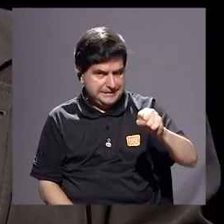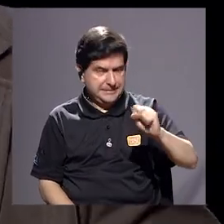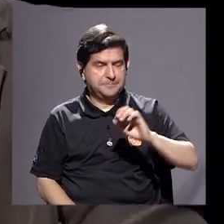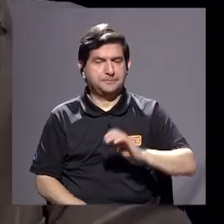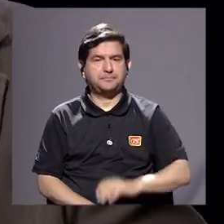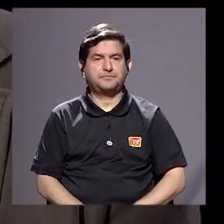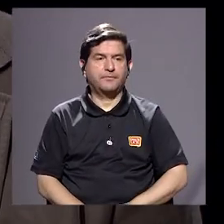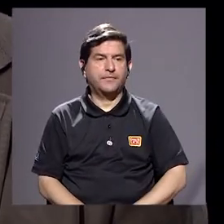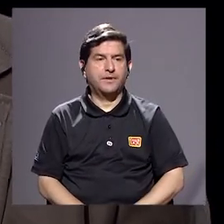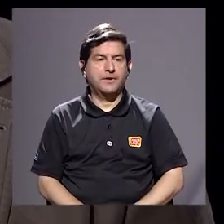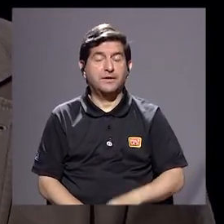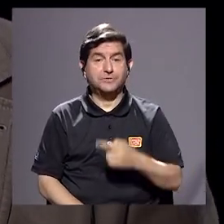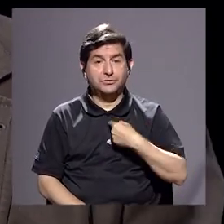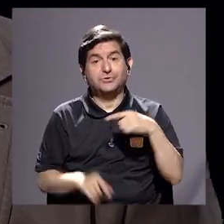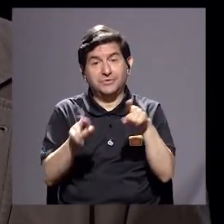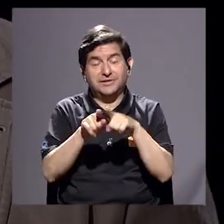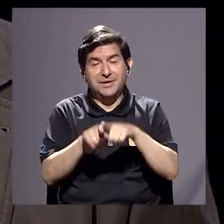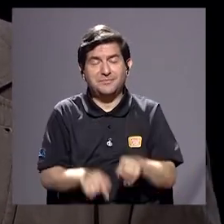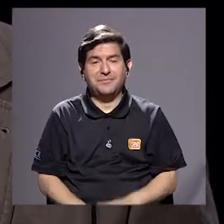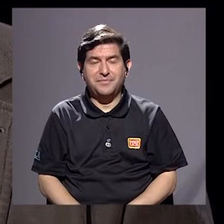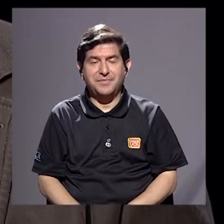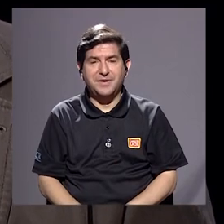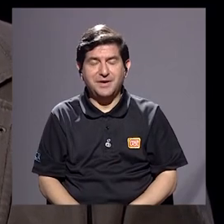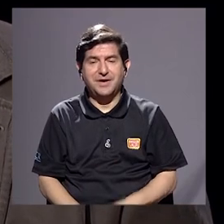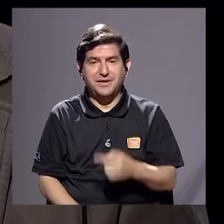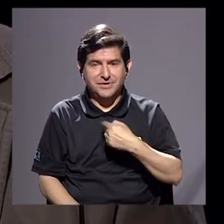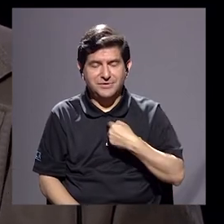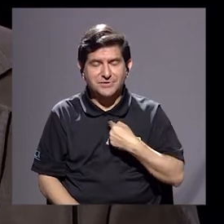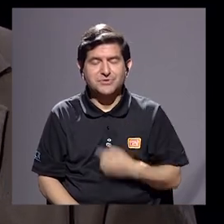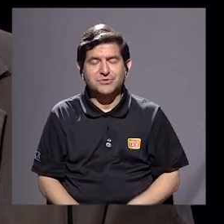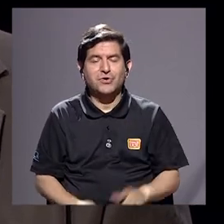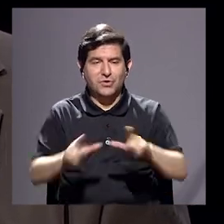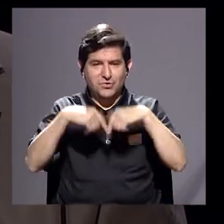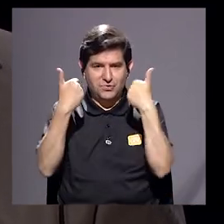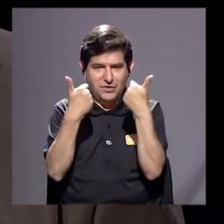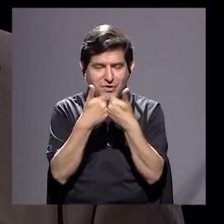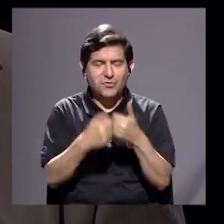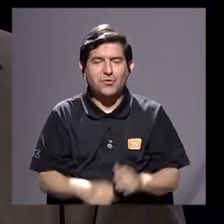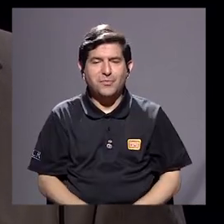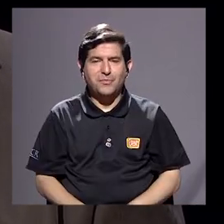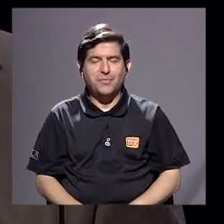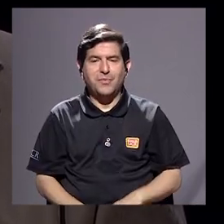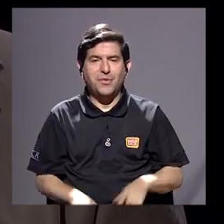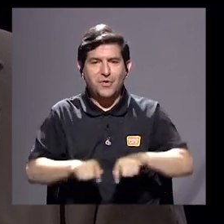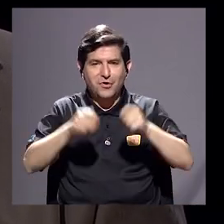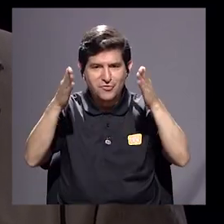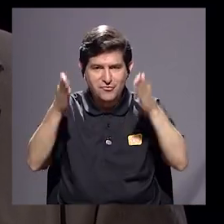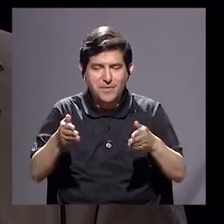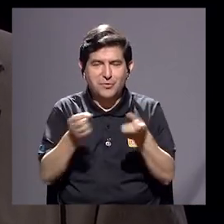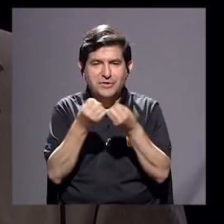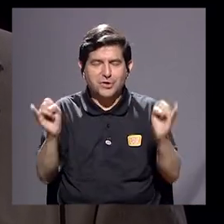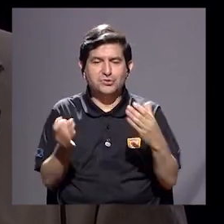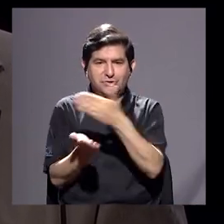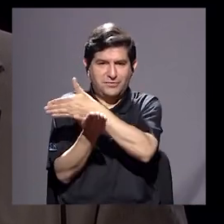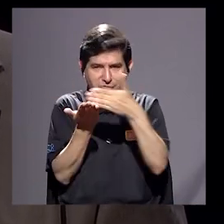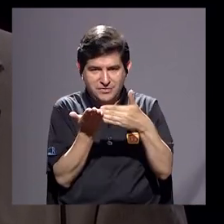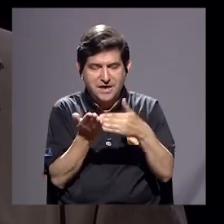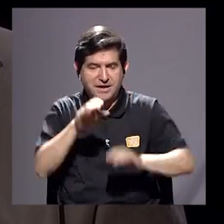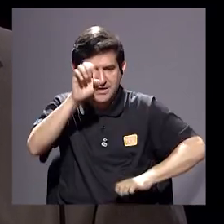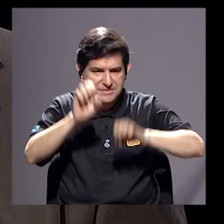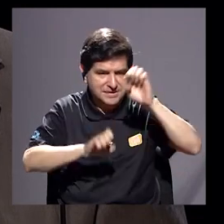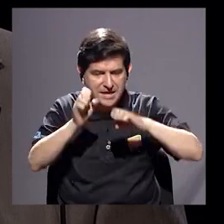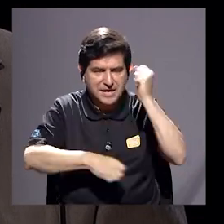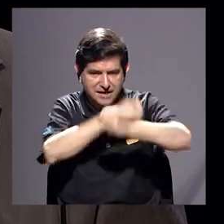otro sombrero que tengo es que soy reportero no hablen de reporteros sin fronteras desde entonces en la evaluación anual que se hace a